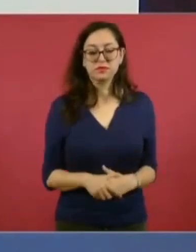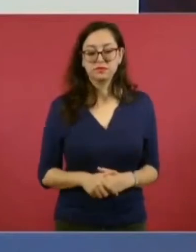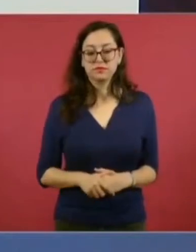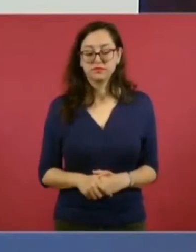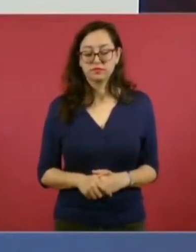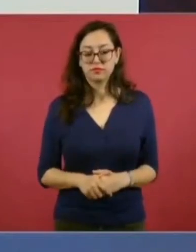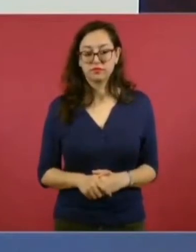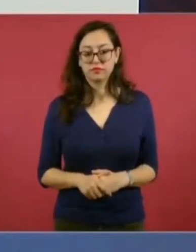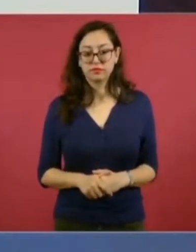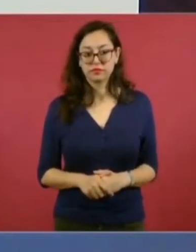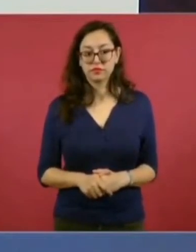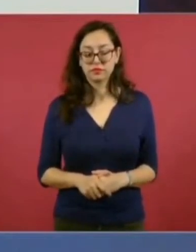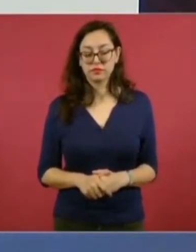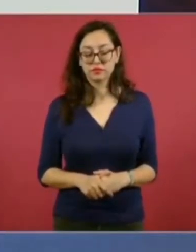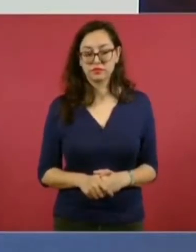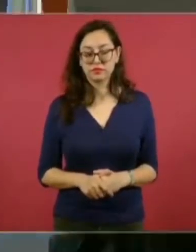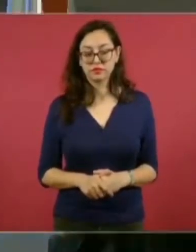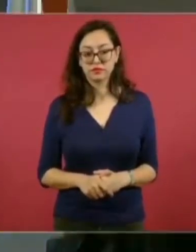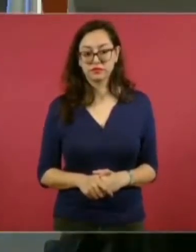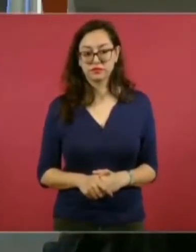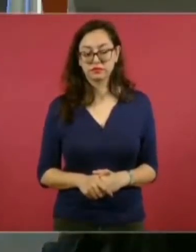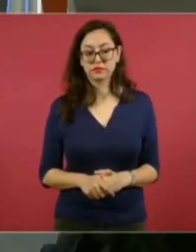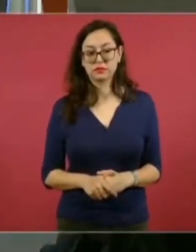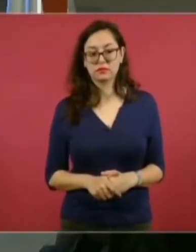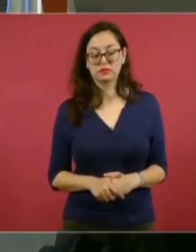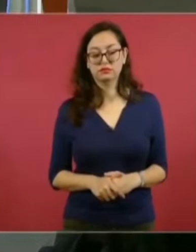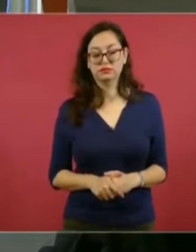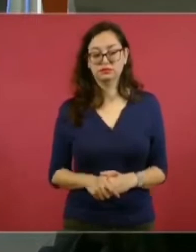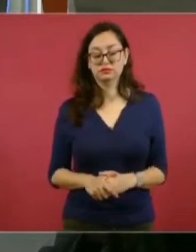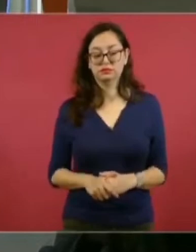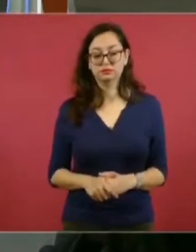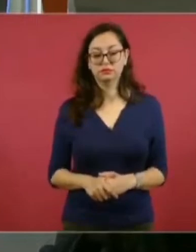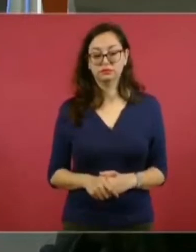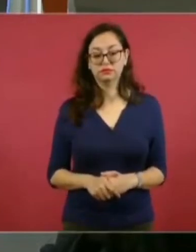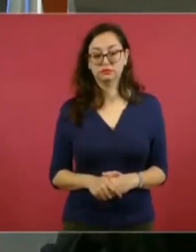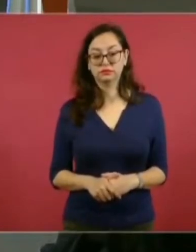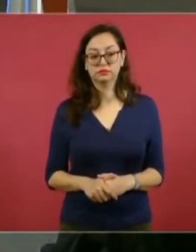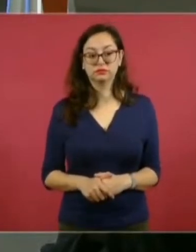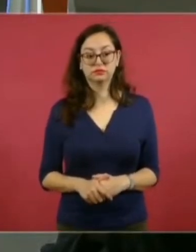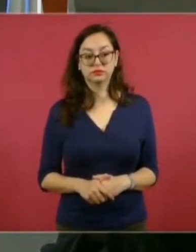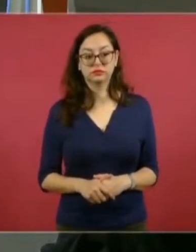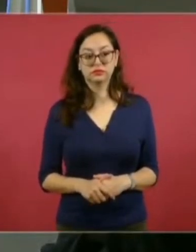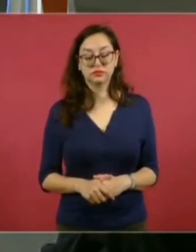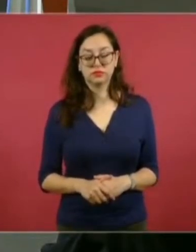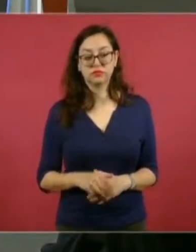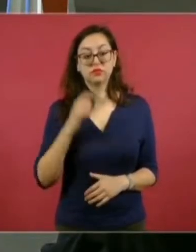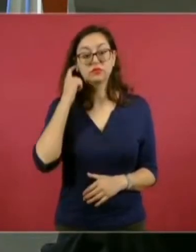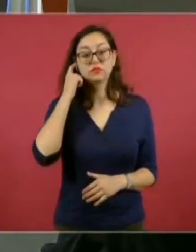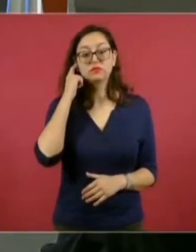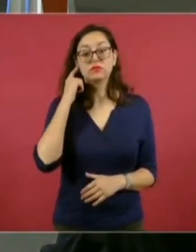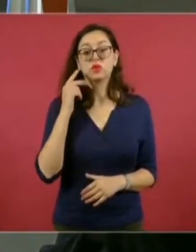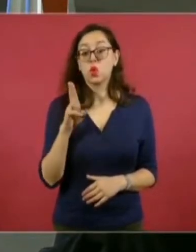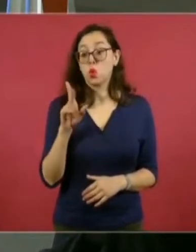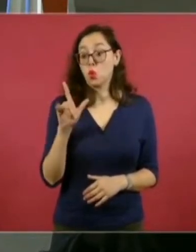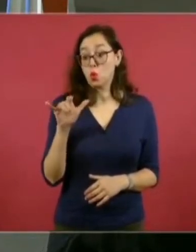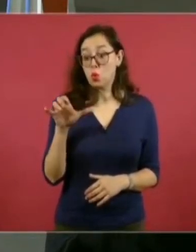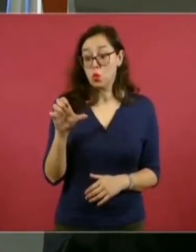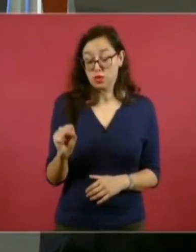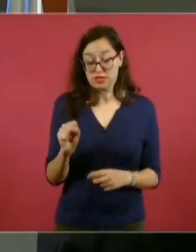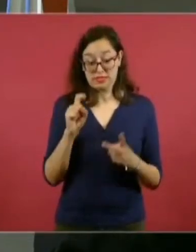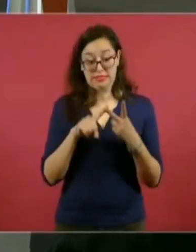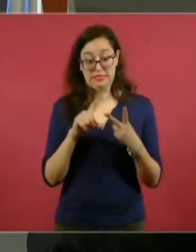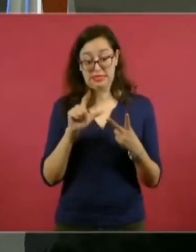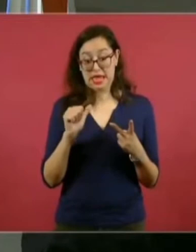A la irresponsable aceptación como verídicos de los testimonios de Ulises Bernabé y de